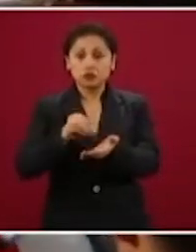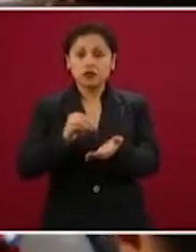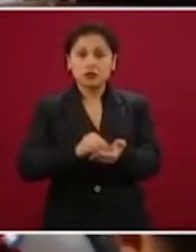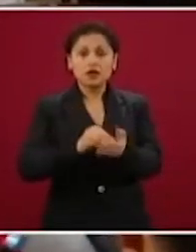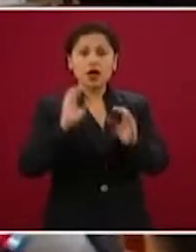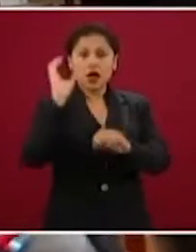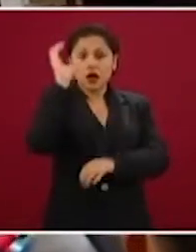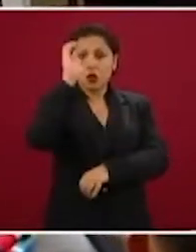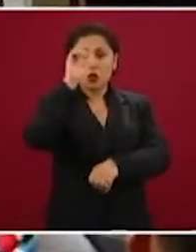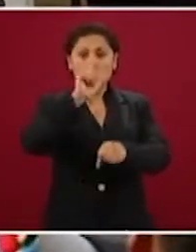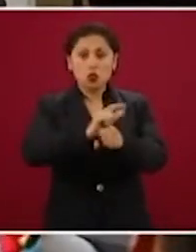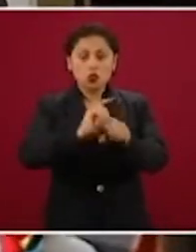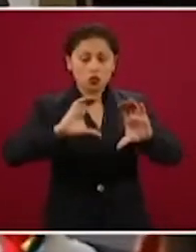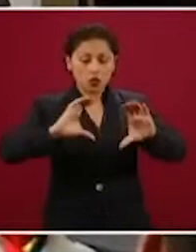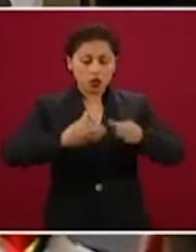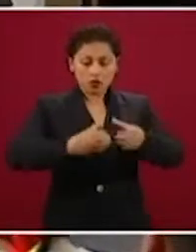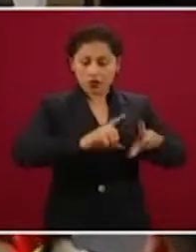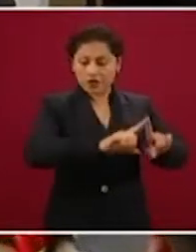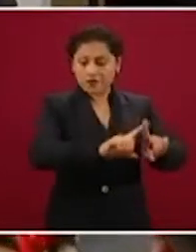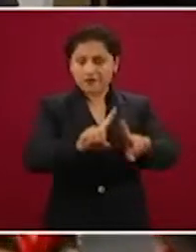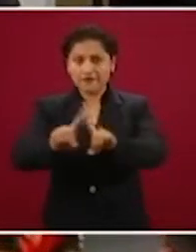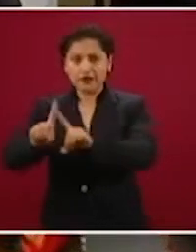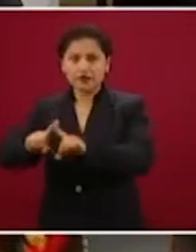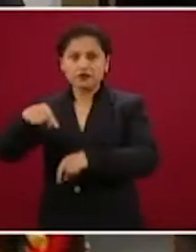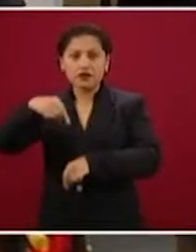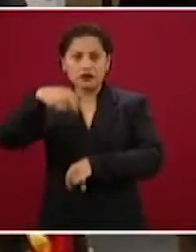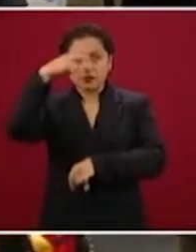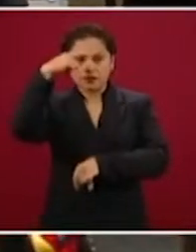México siempre ha sido un mosaico